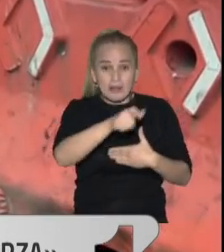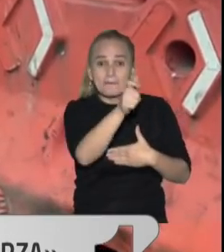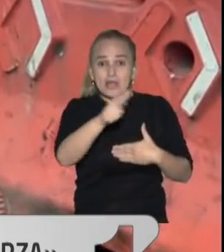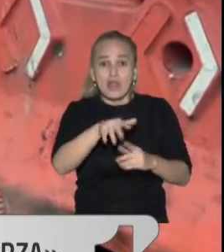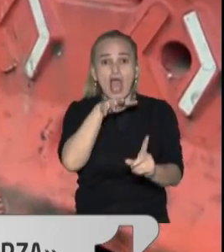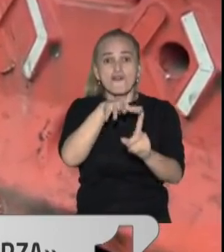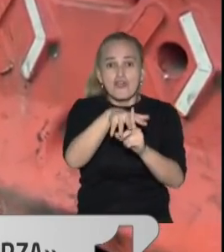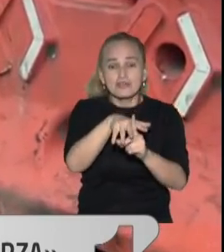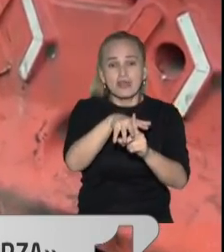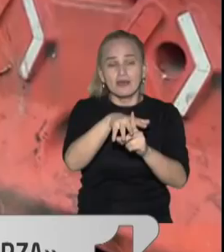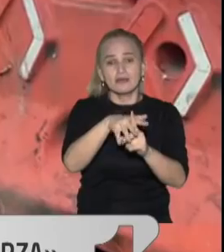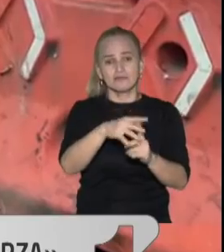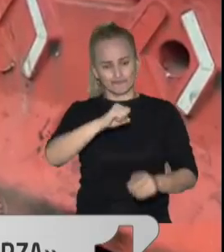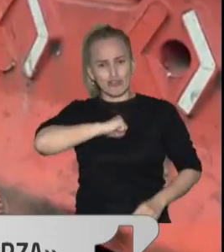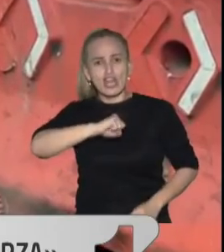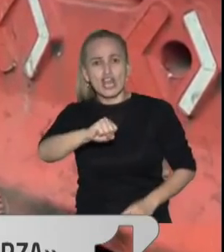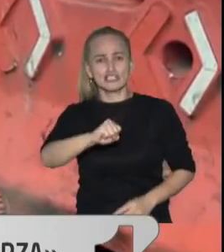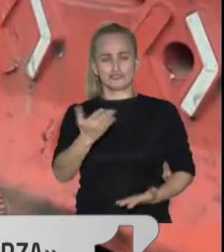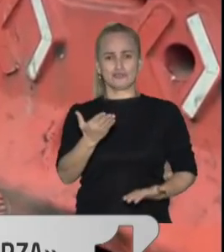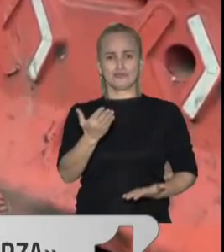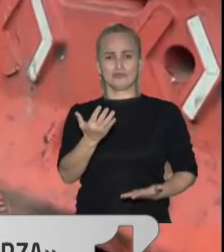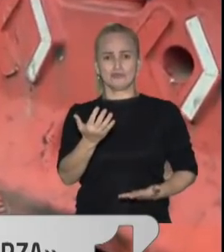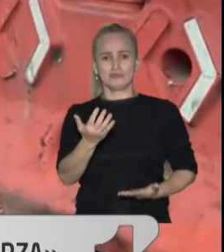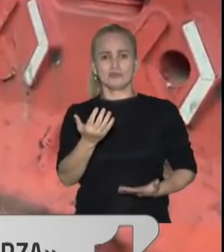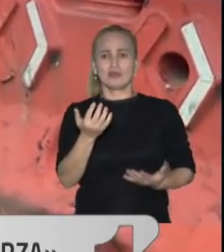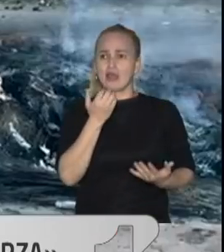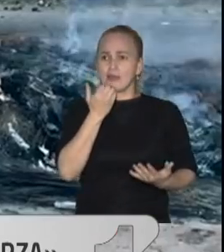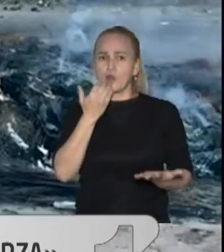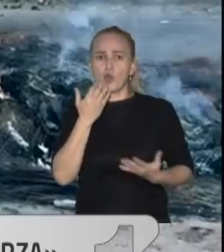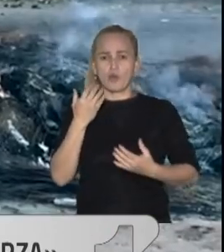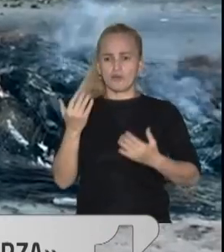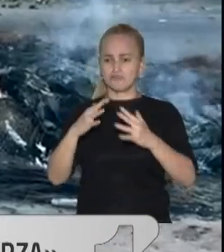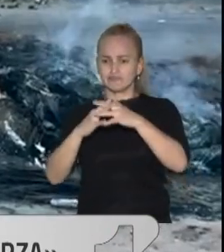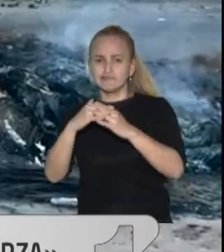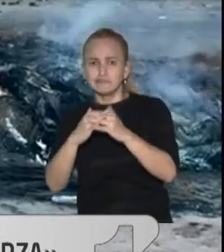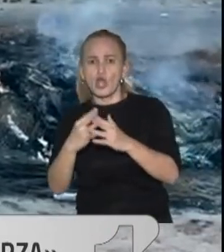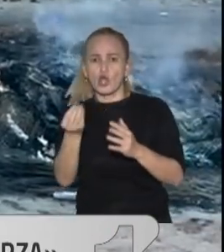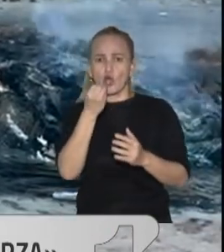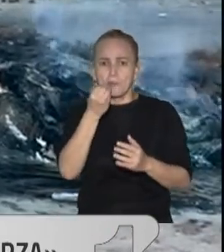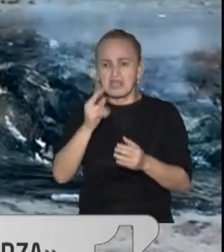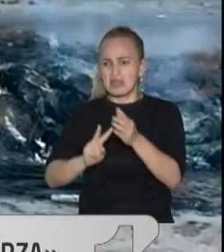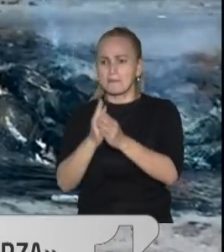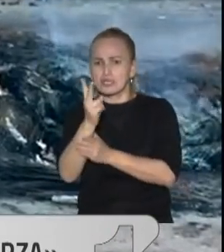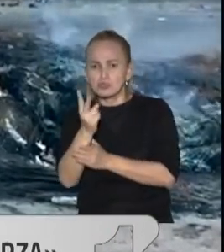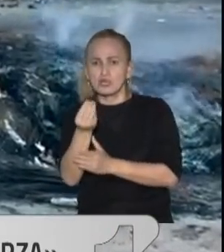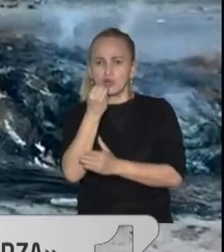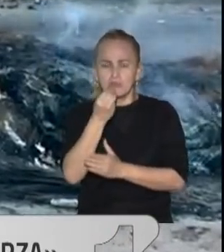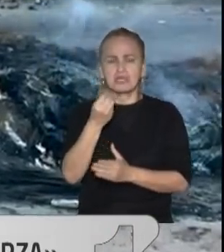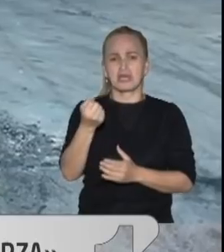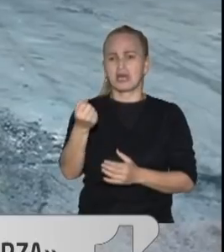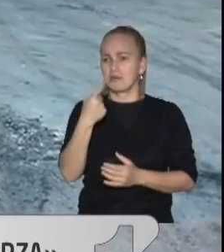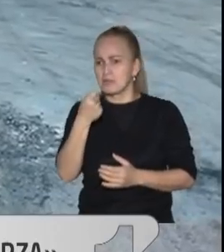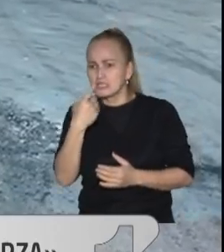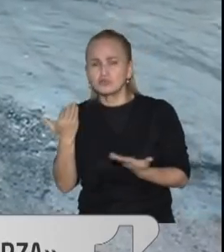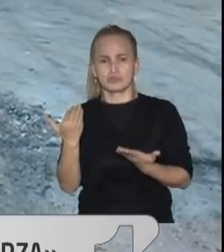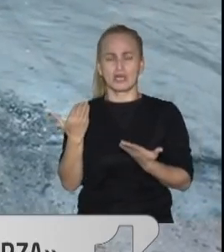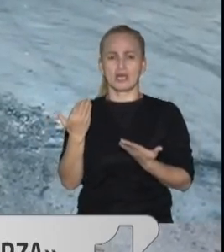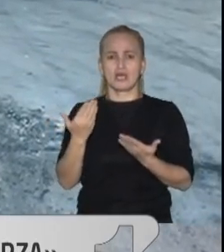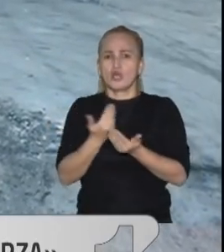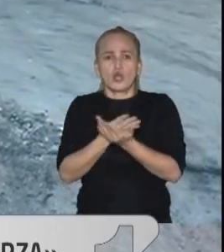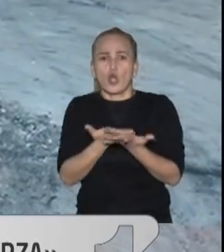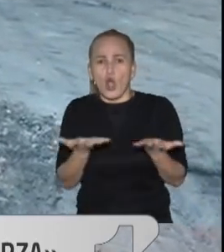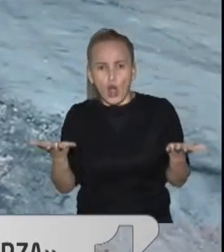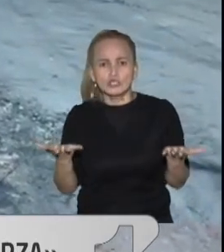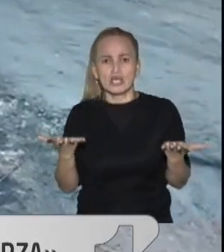sigan vulnerando el derecho de los colombianos, limitando el abastecimiento, limitando el acceso a los medicamentos, limitando el